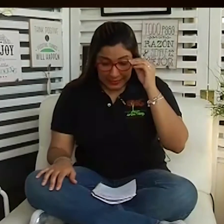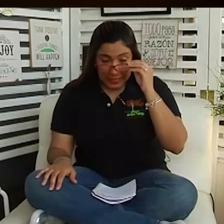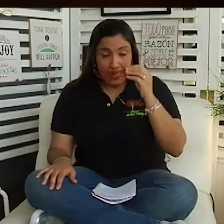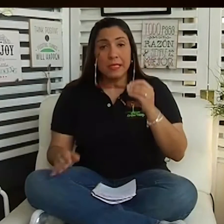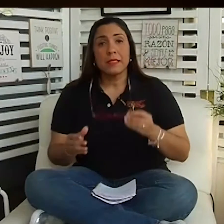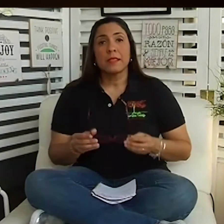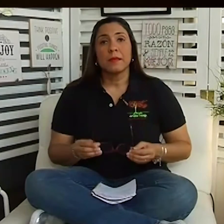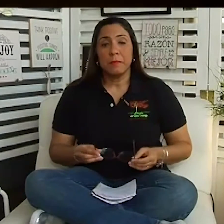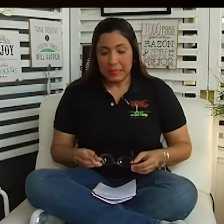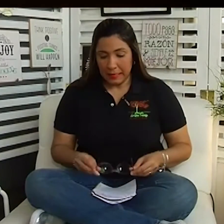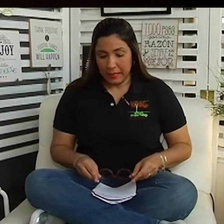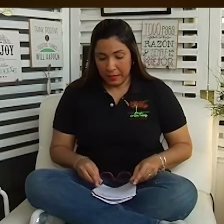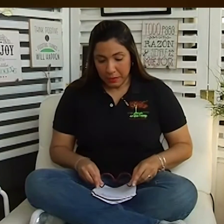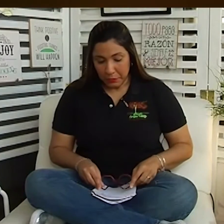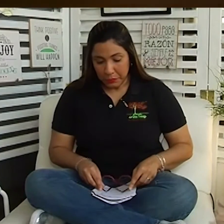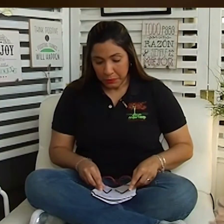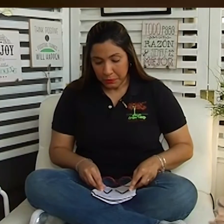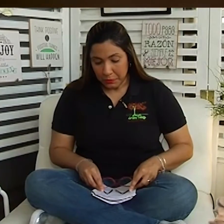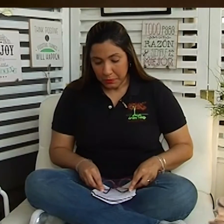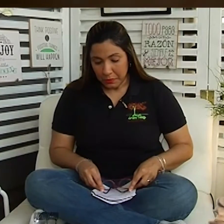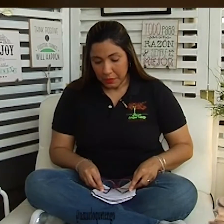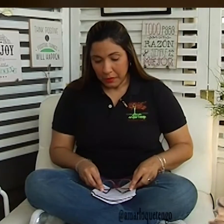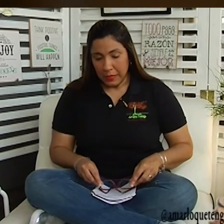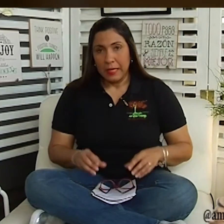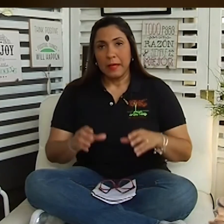Y así es, mis queridos.